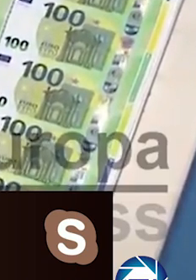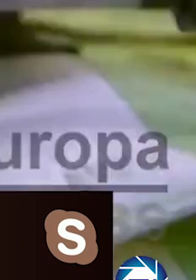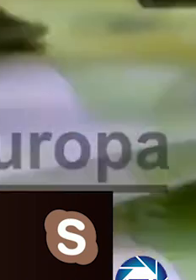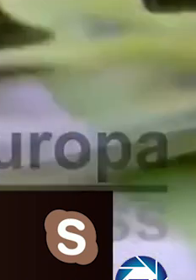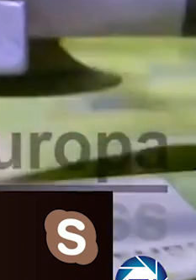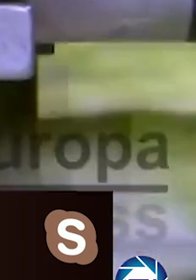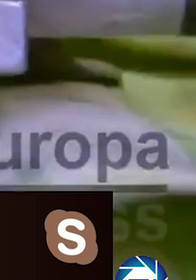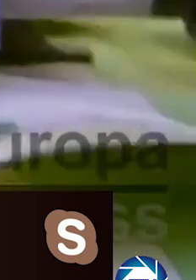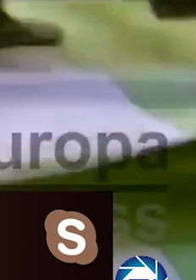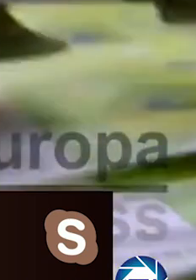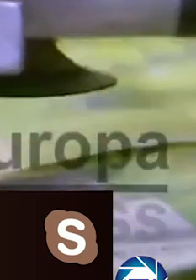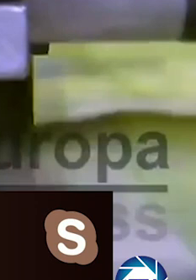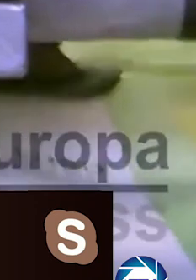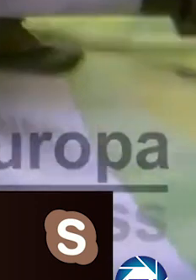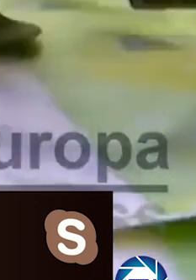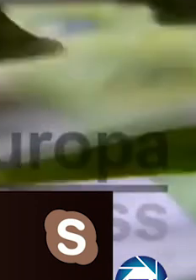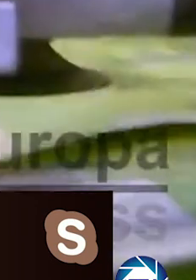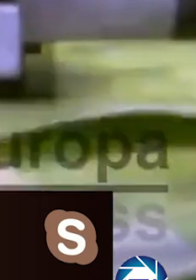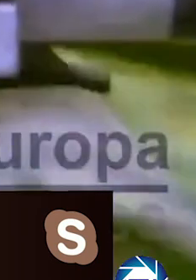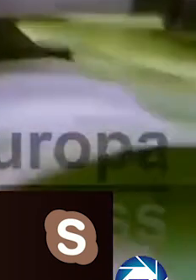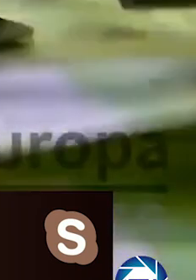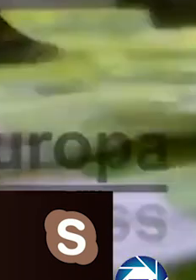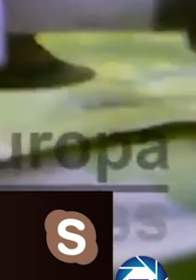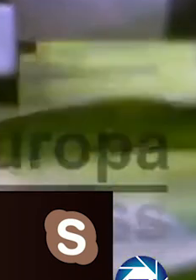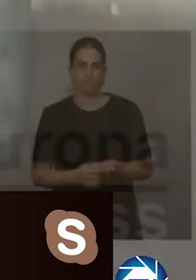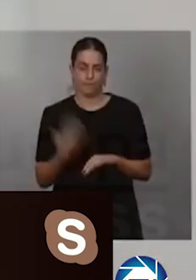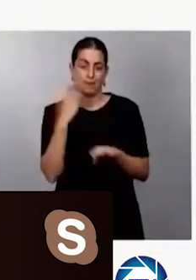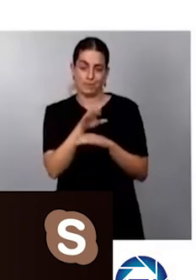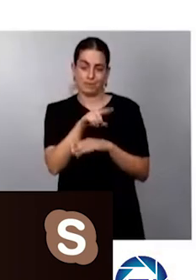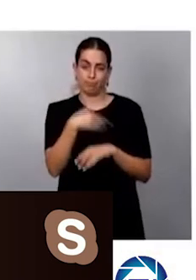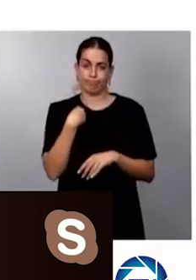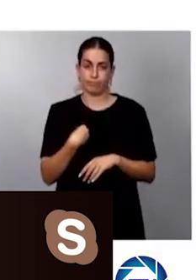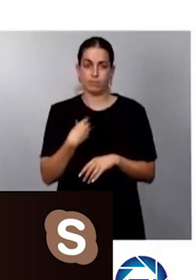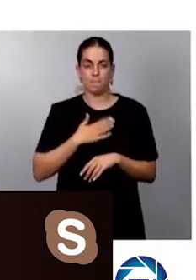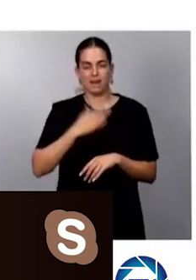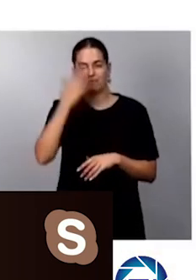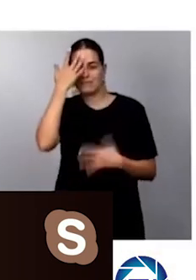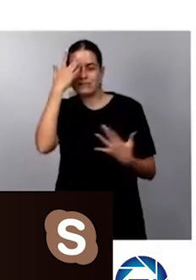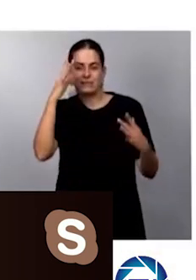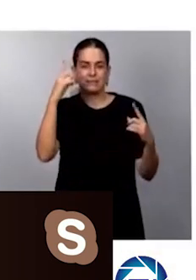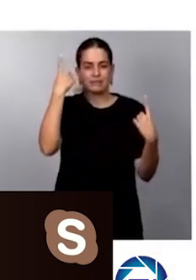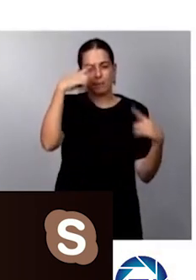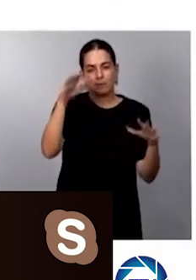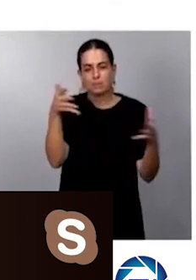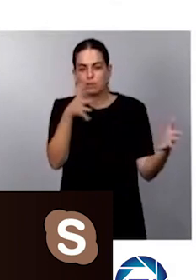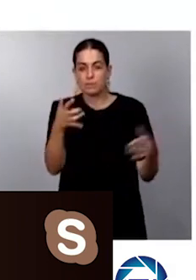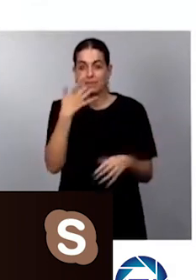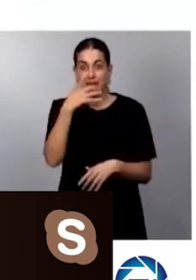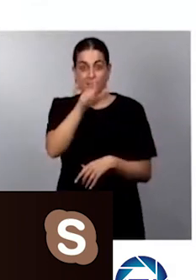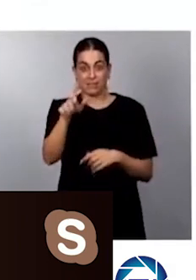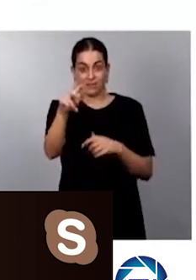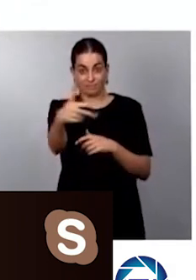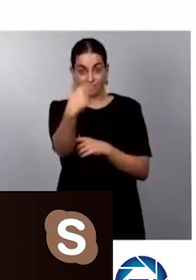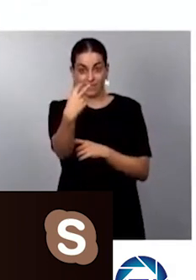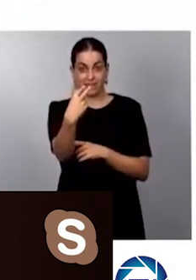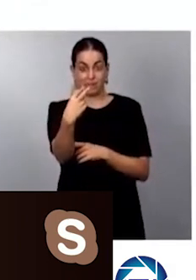entonces lo que debería el presidente y sus ministros es dejar de mentir y decir mire lo vamos a pasar muy mal tenemos que